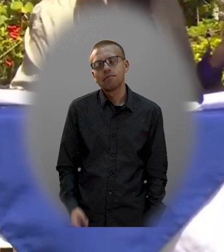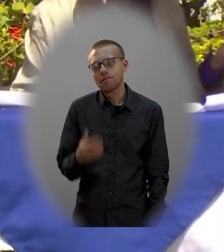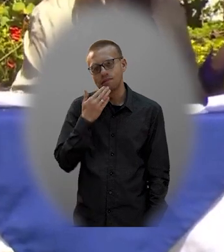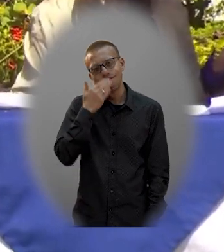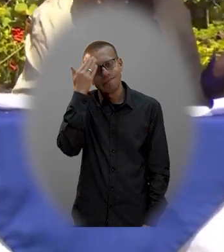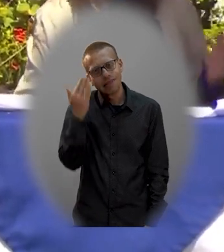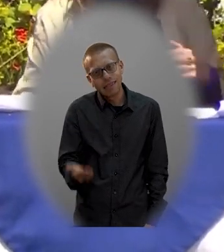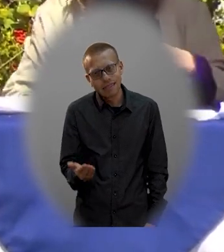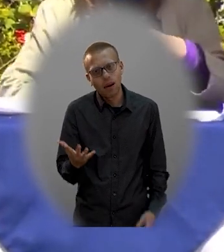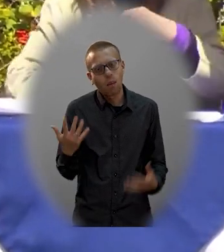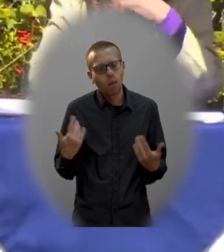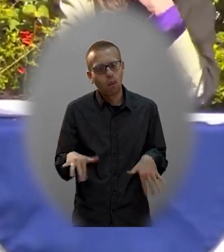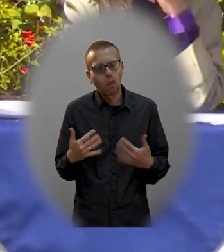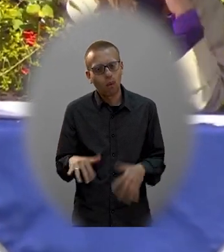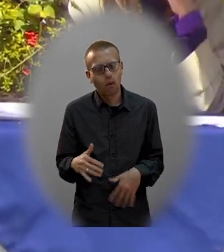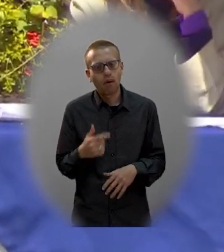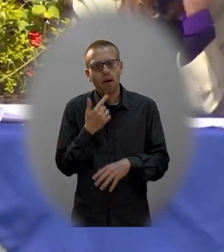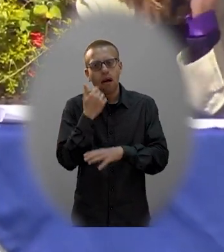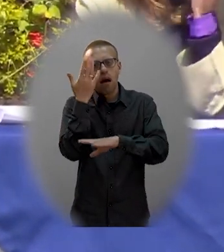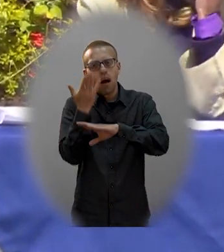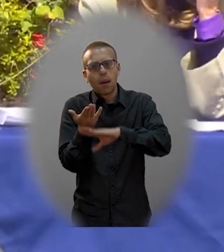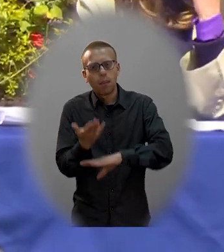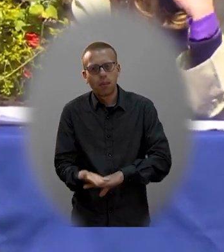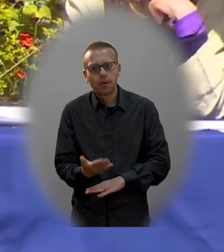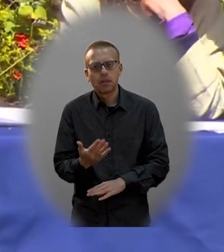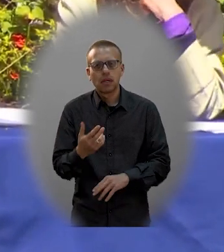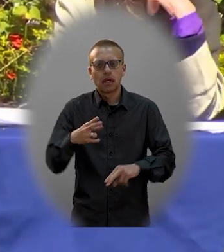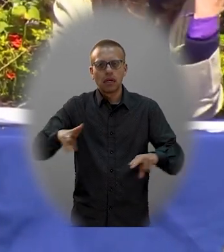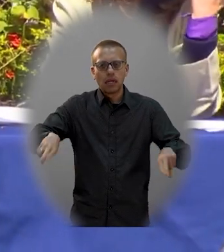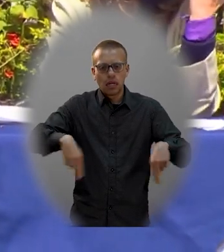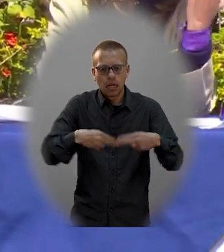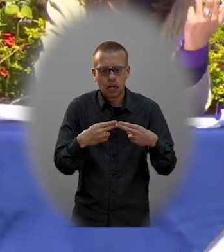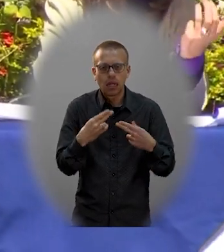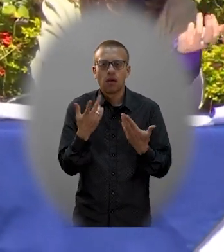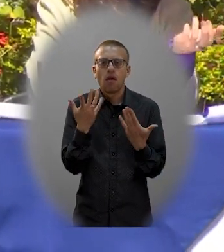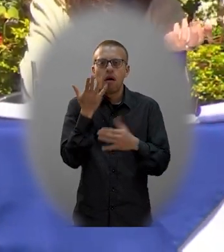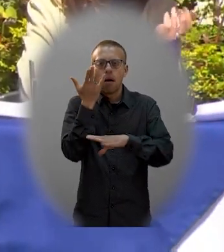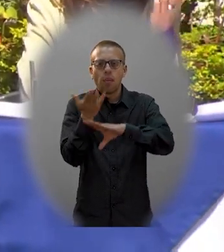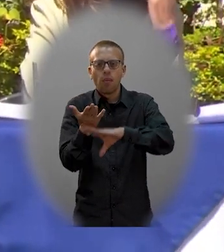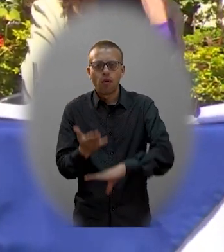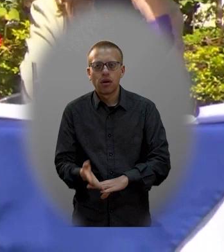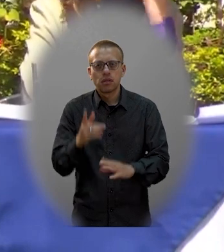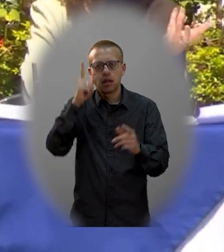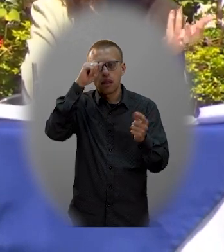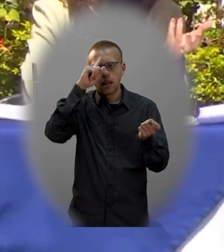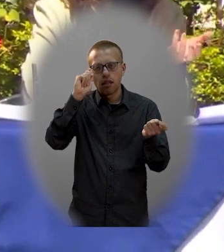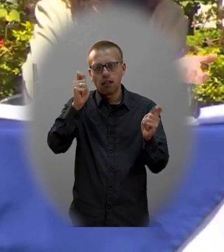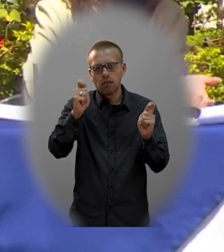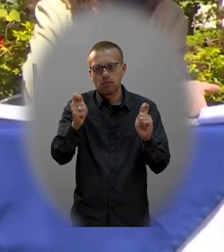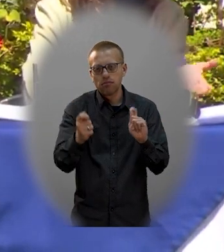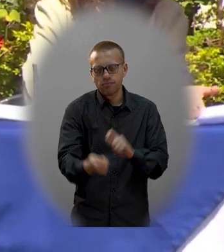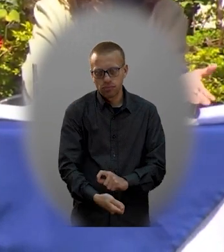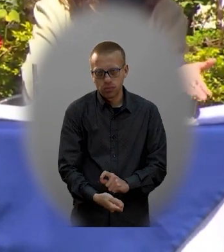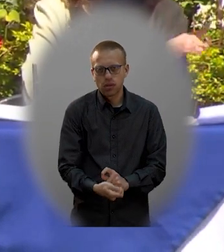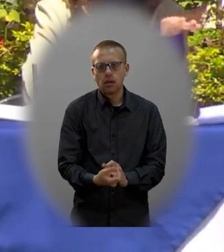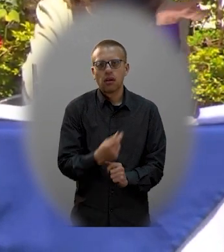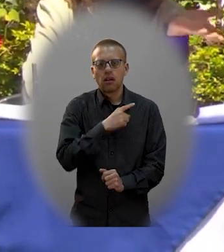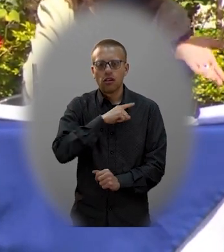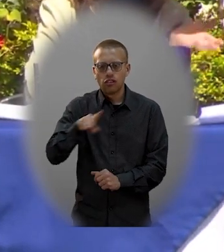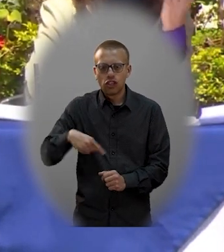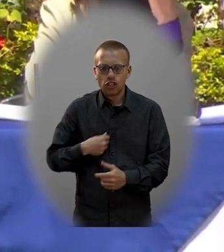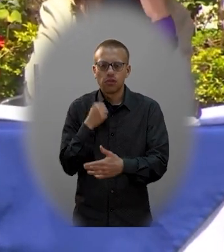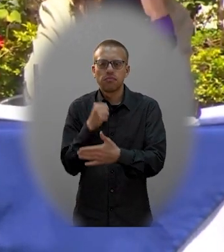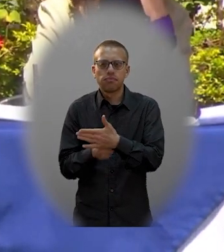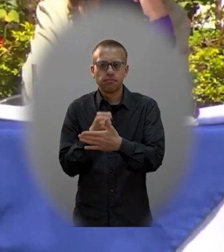Definitivamente las apuestas de género, las apuestas de transformación como la que estamos